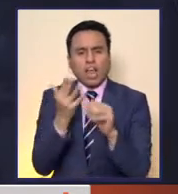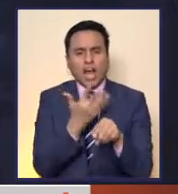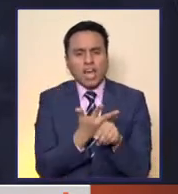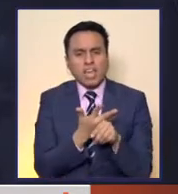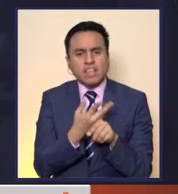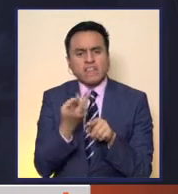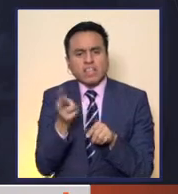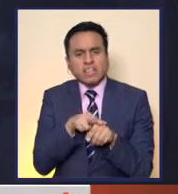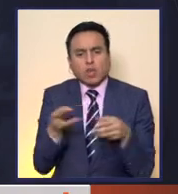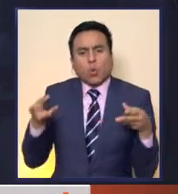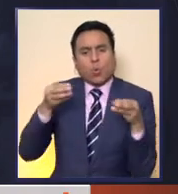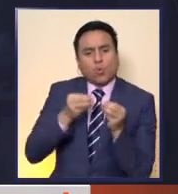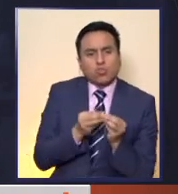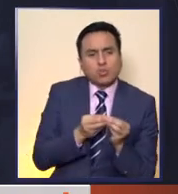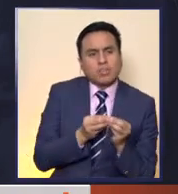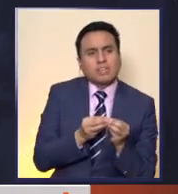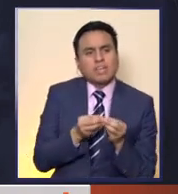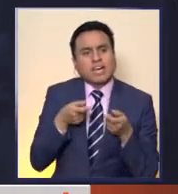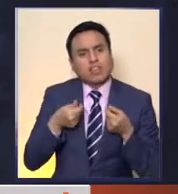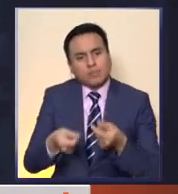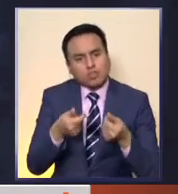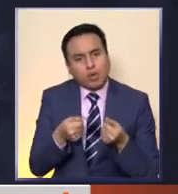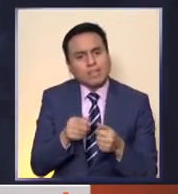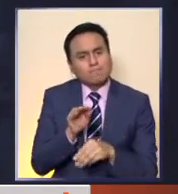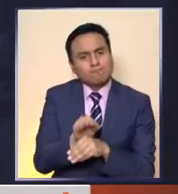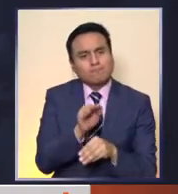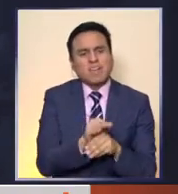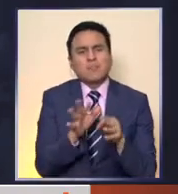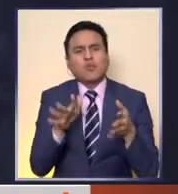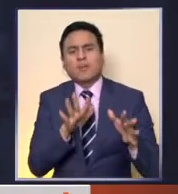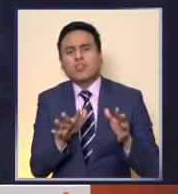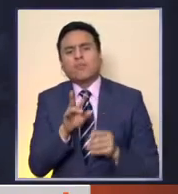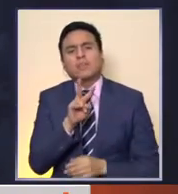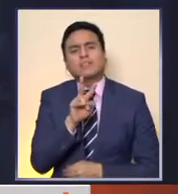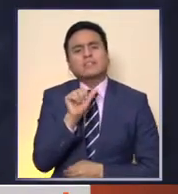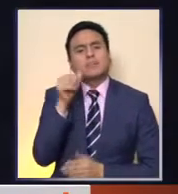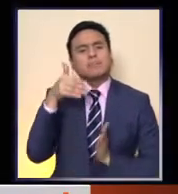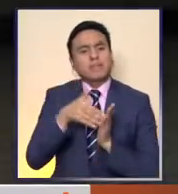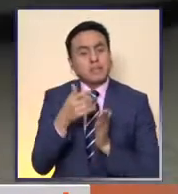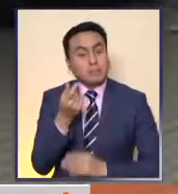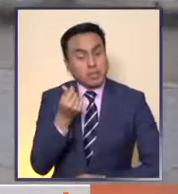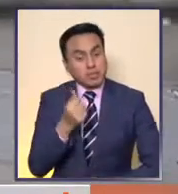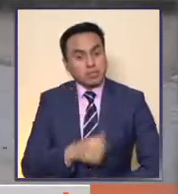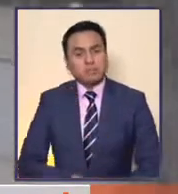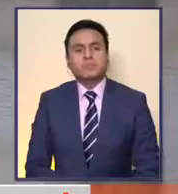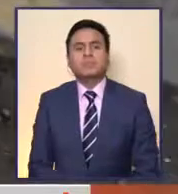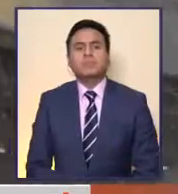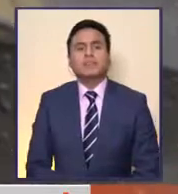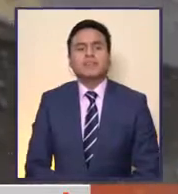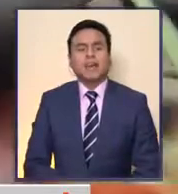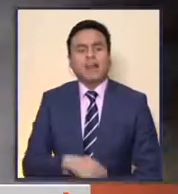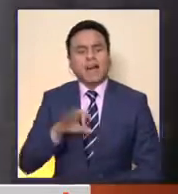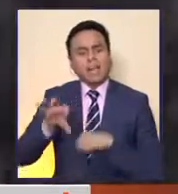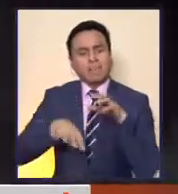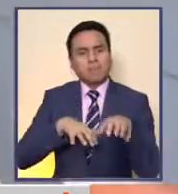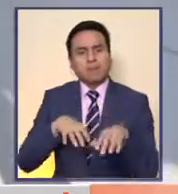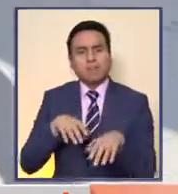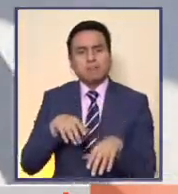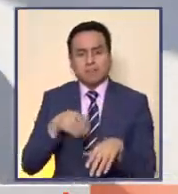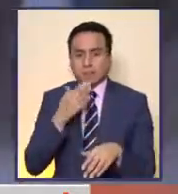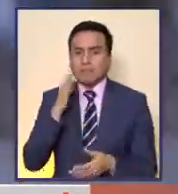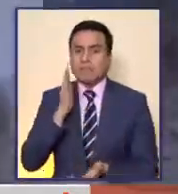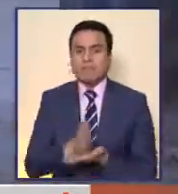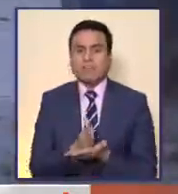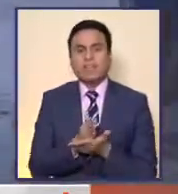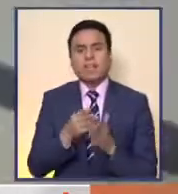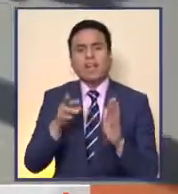ambas mascotas y que el gasto mensual en promedio es de casi 26 mil pesos? Tener un animal conlleva también deberes establecidos